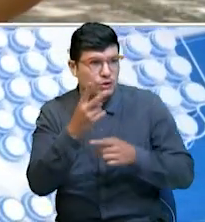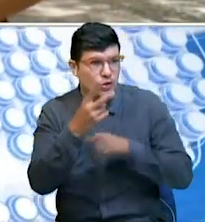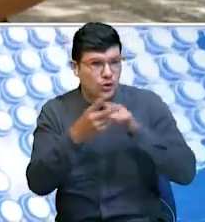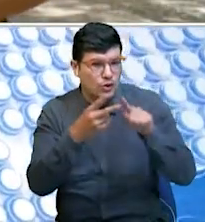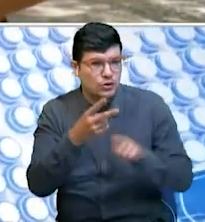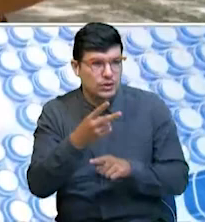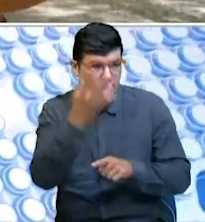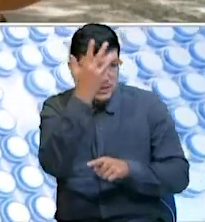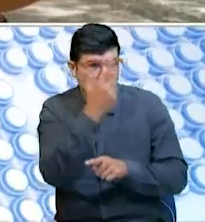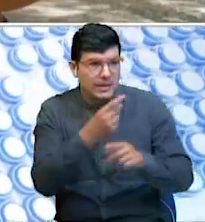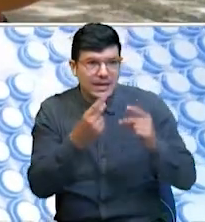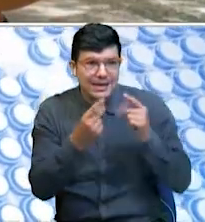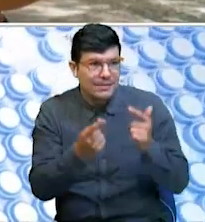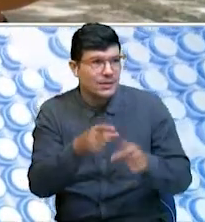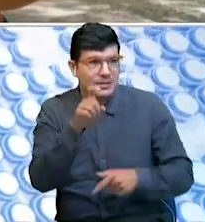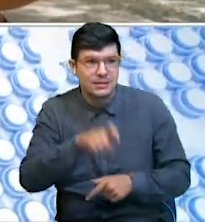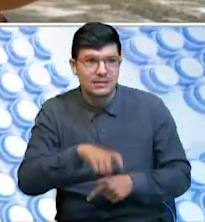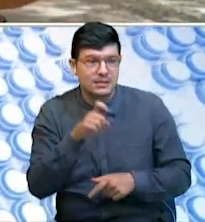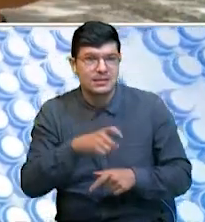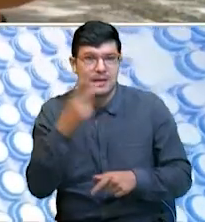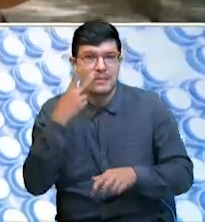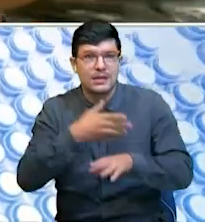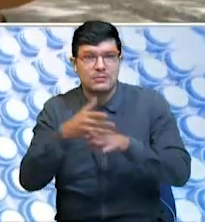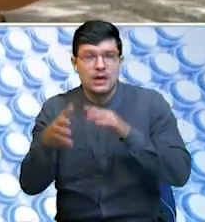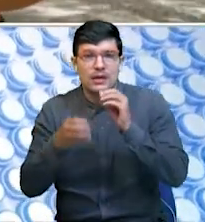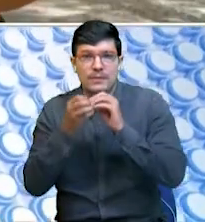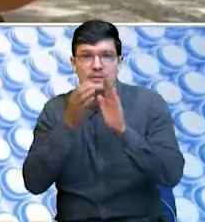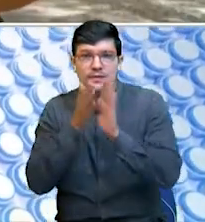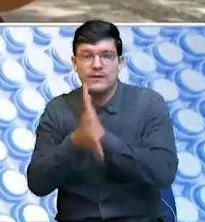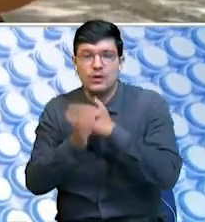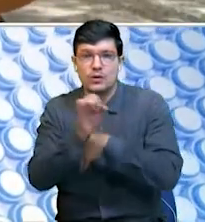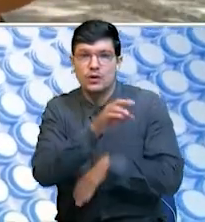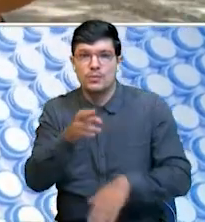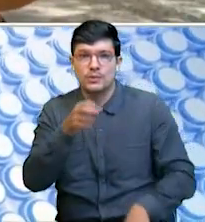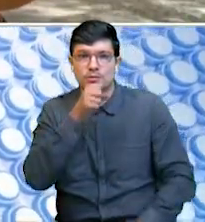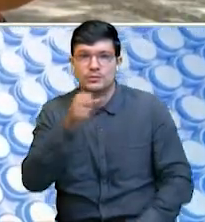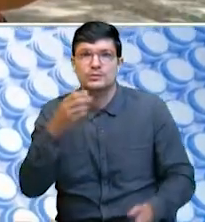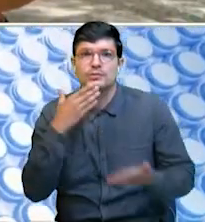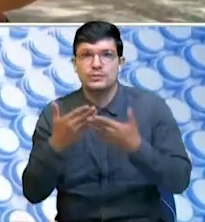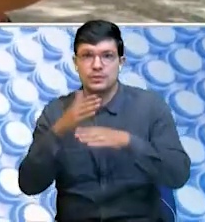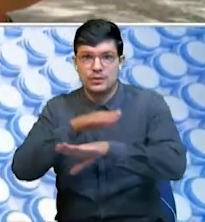urgente los exámenes que esta pequeña requiere. Es la información hasta el momento con la cámara de Héctor Peña, Stephanie Payares para Oriente Noticias.